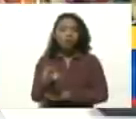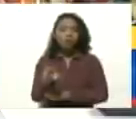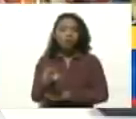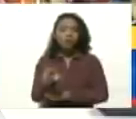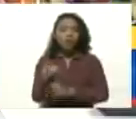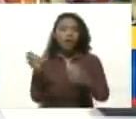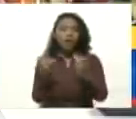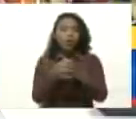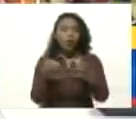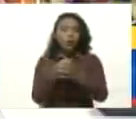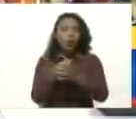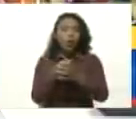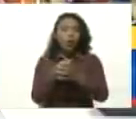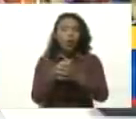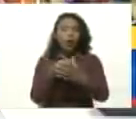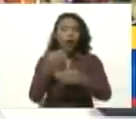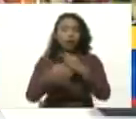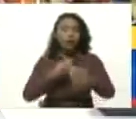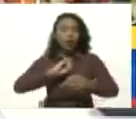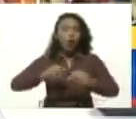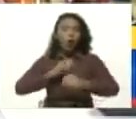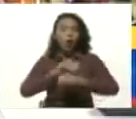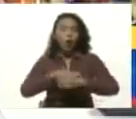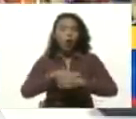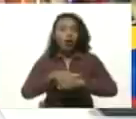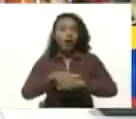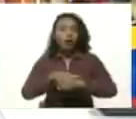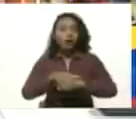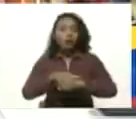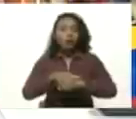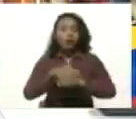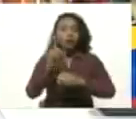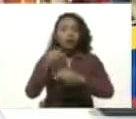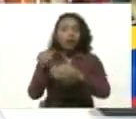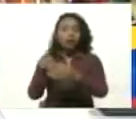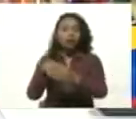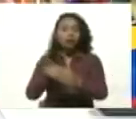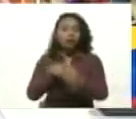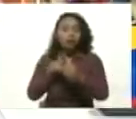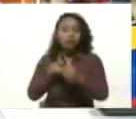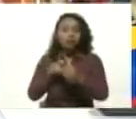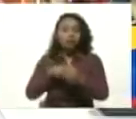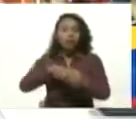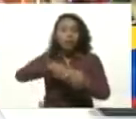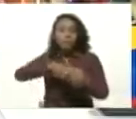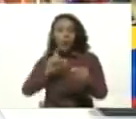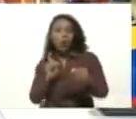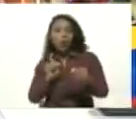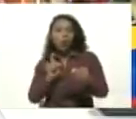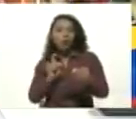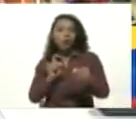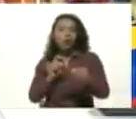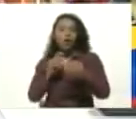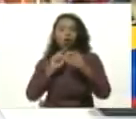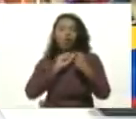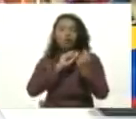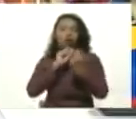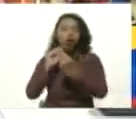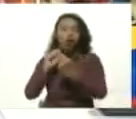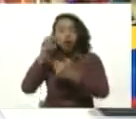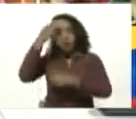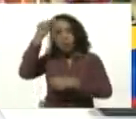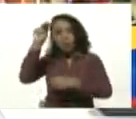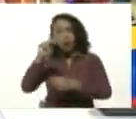la comisión presidida por el doctor Jorge Rodríguez se retirara de los diálogos de